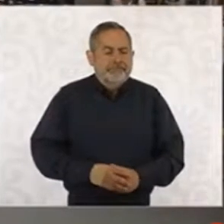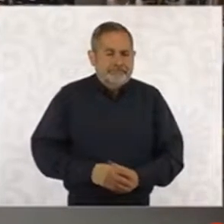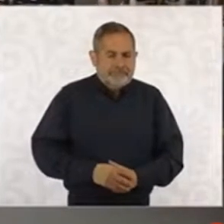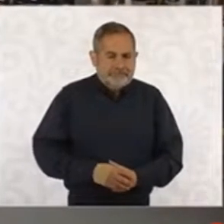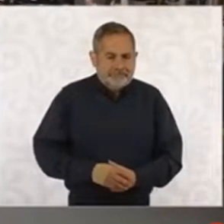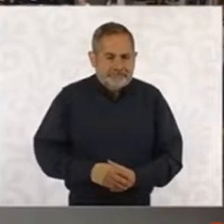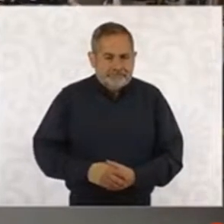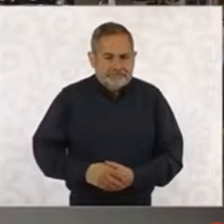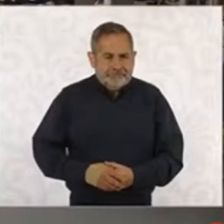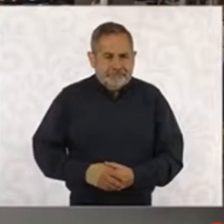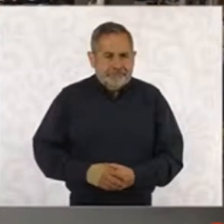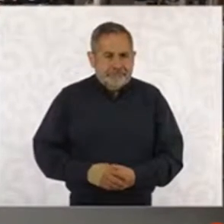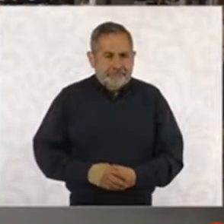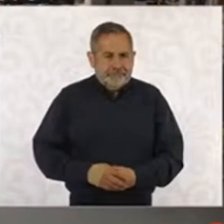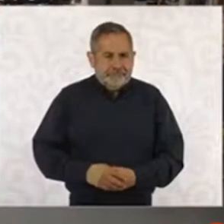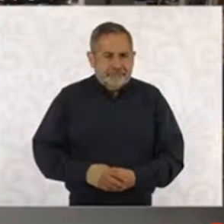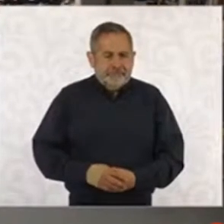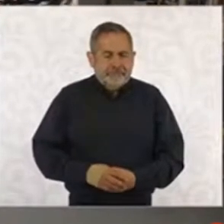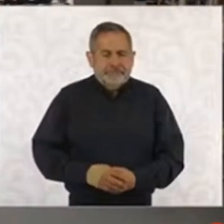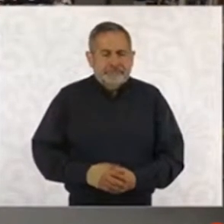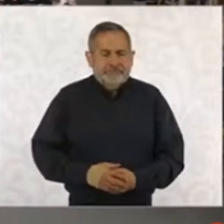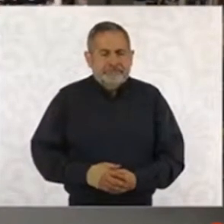Con permiso.